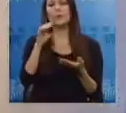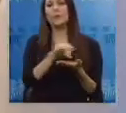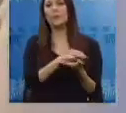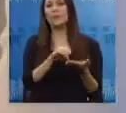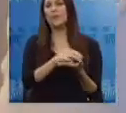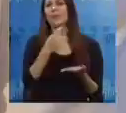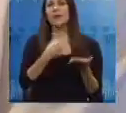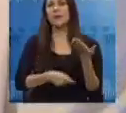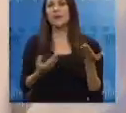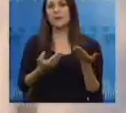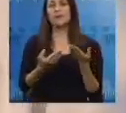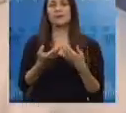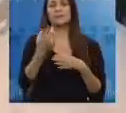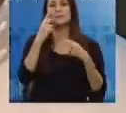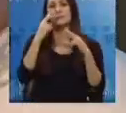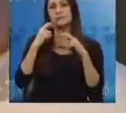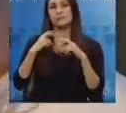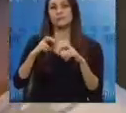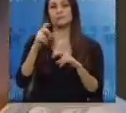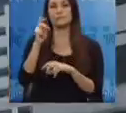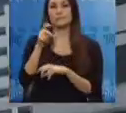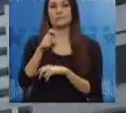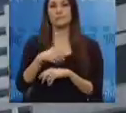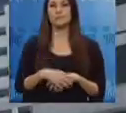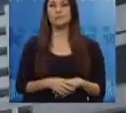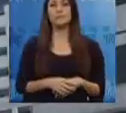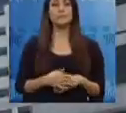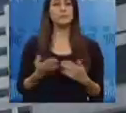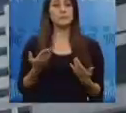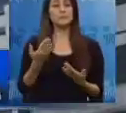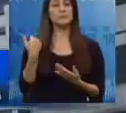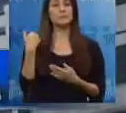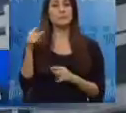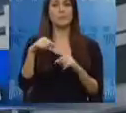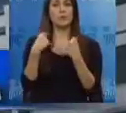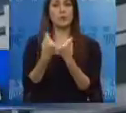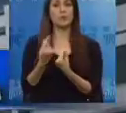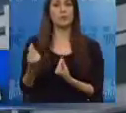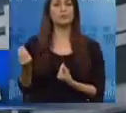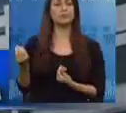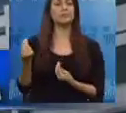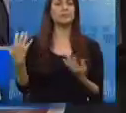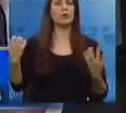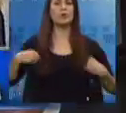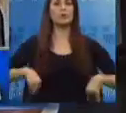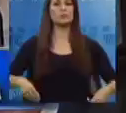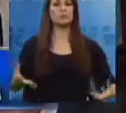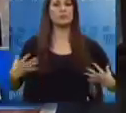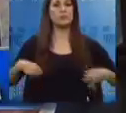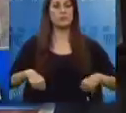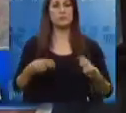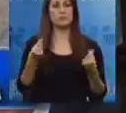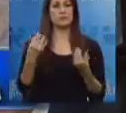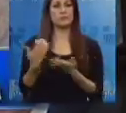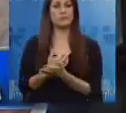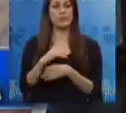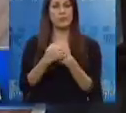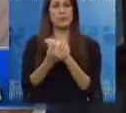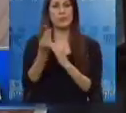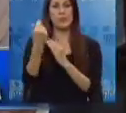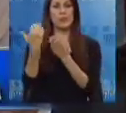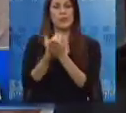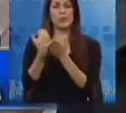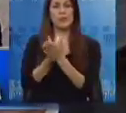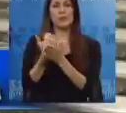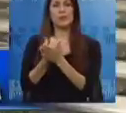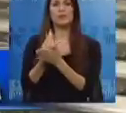sobre todo relacionadas con la investigación de la existencia de una supuesta red de corrupción en Petroecuador. Avances de las investigaciones y posibles